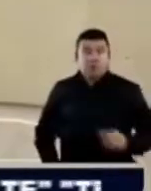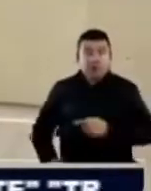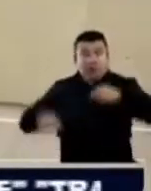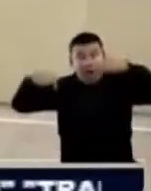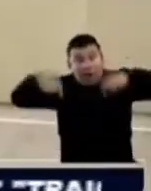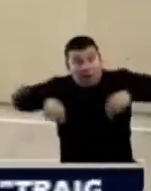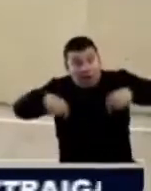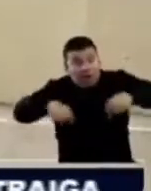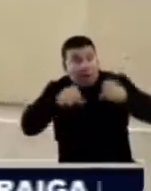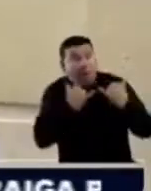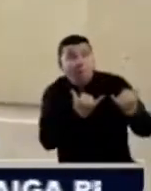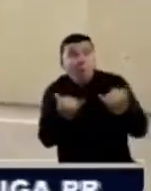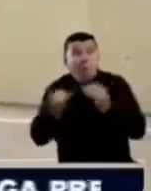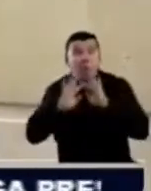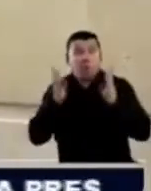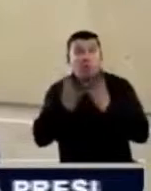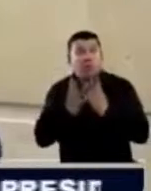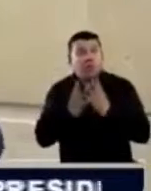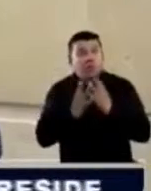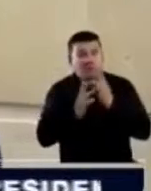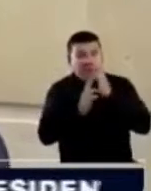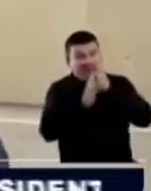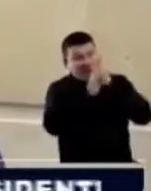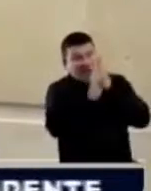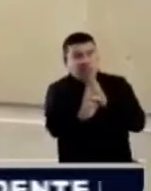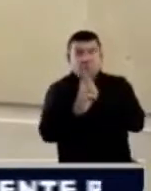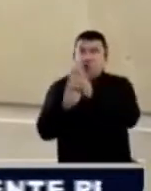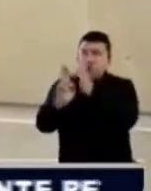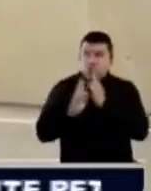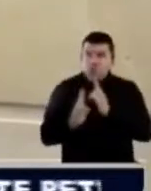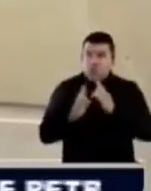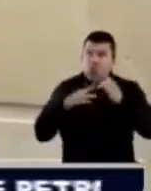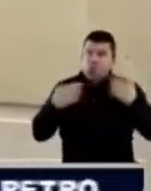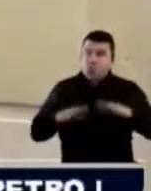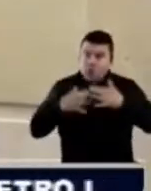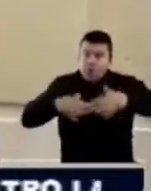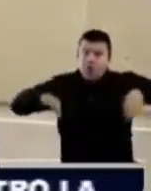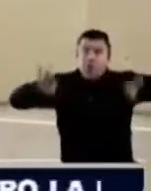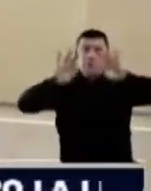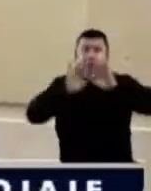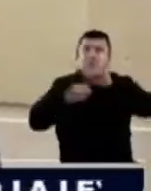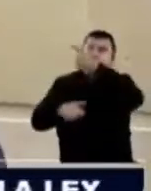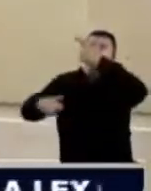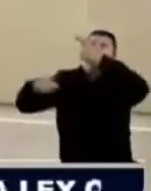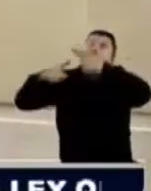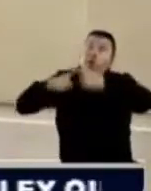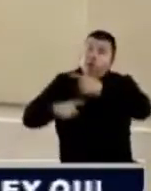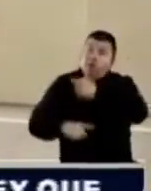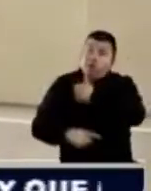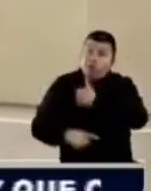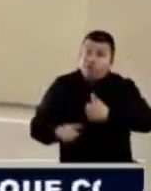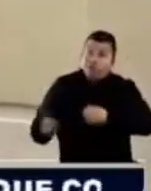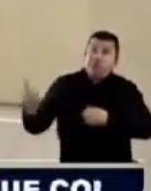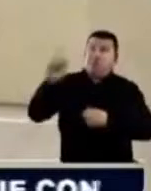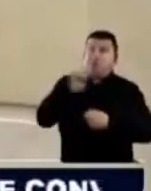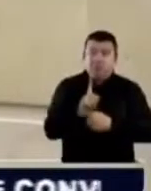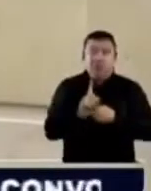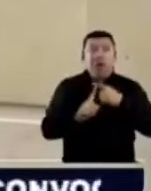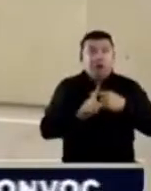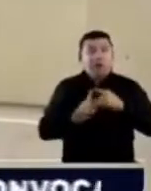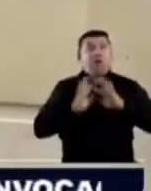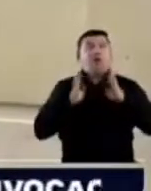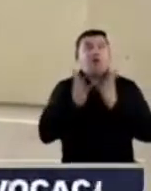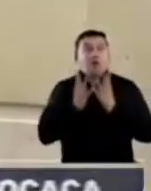modus operandi de la familia Name, no solamente por parte del actual presidente y del